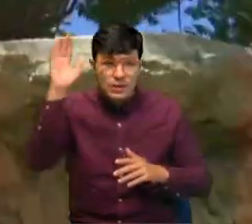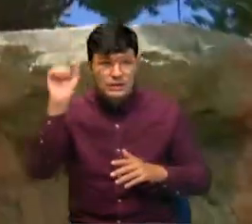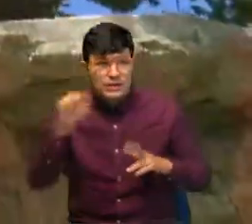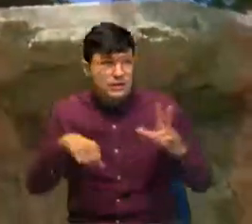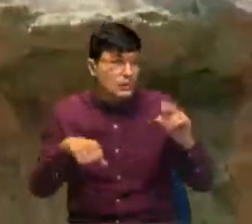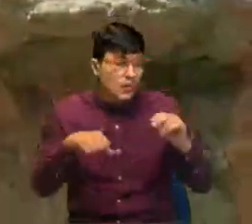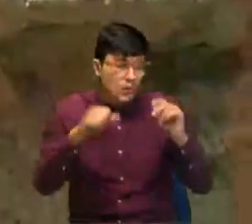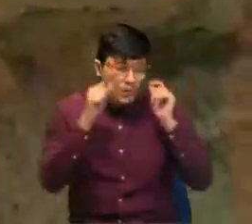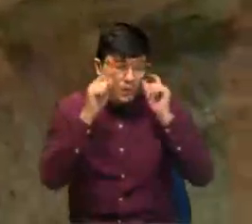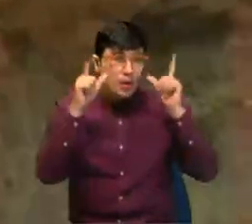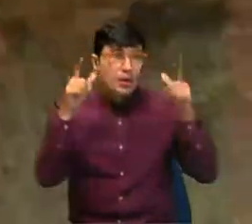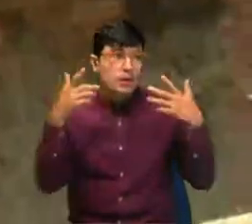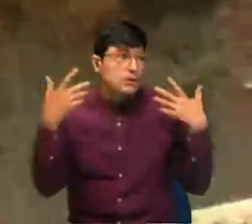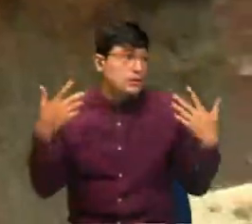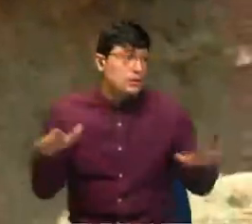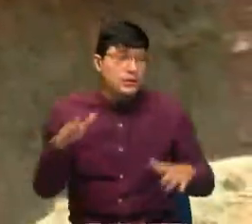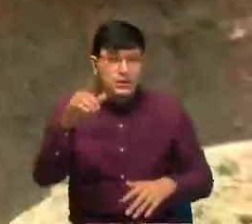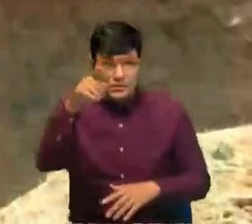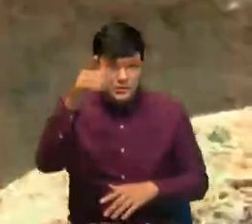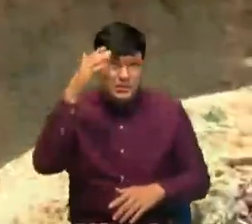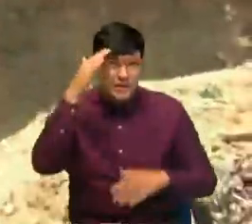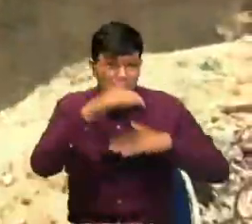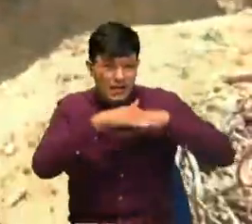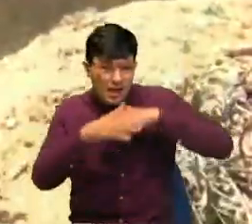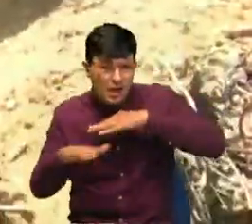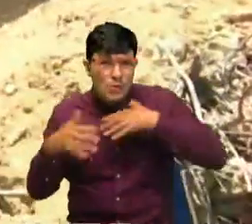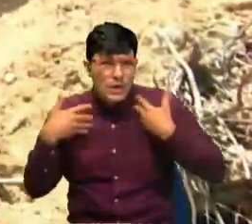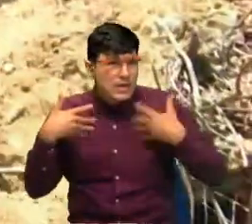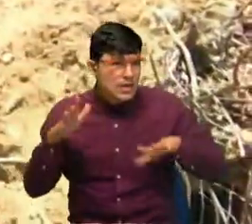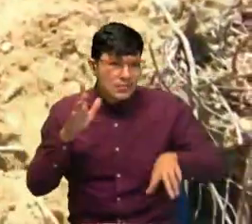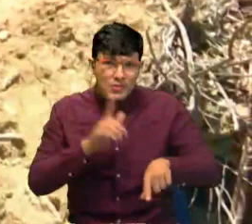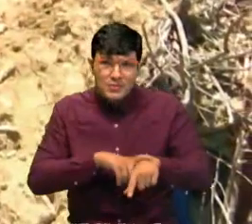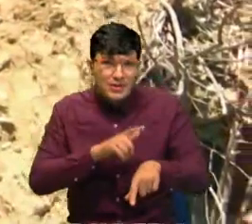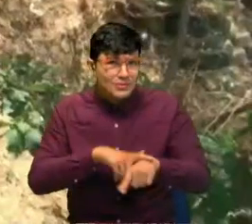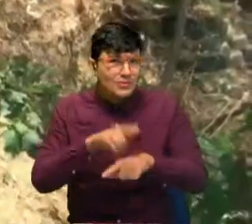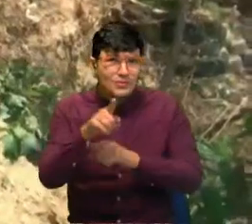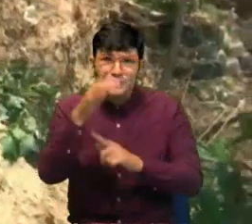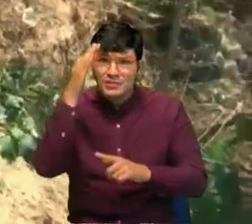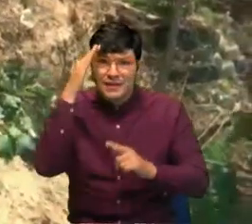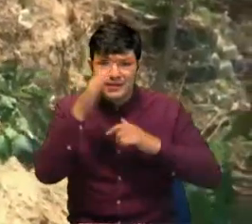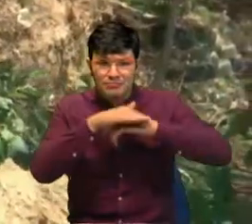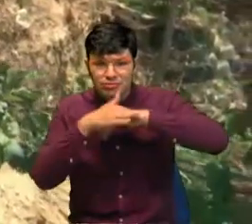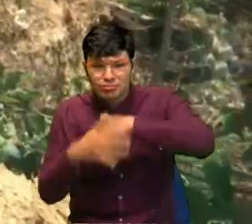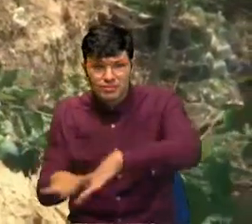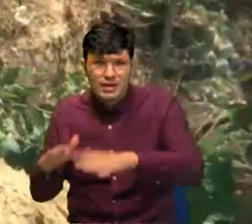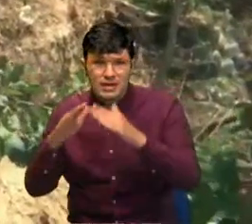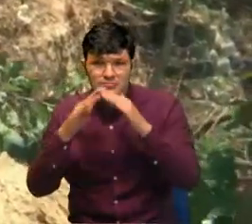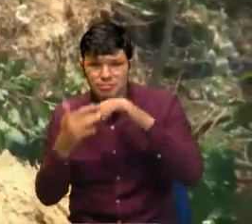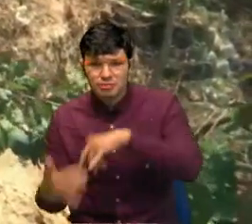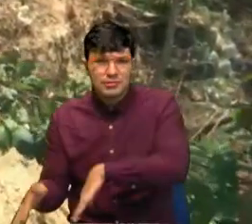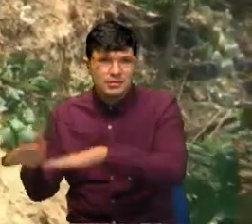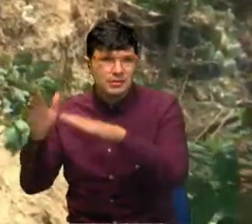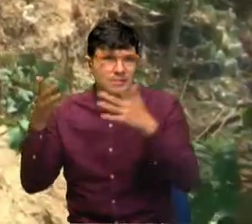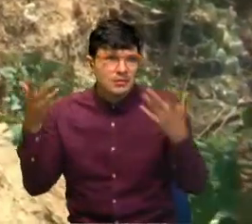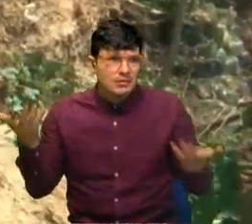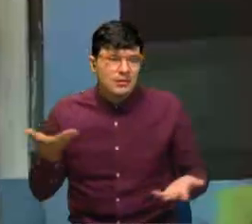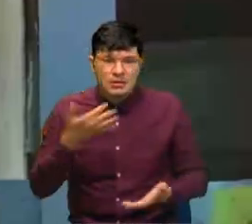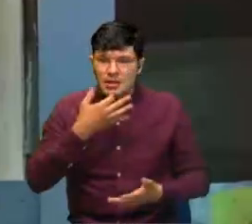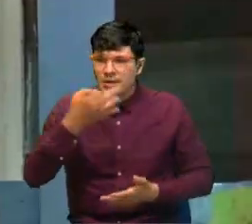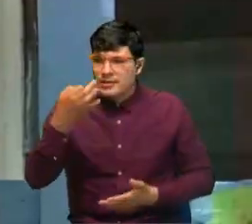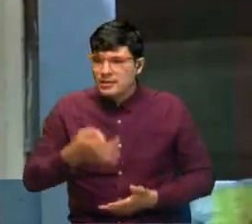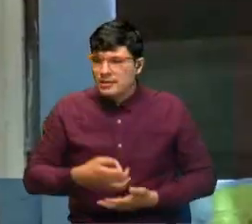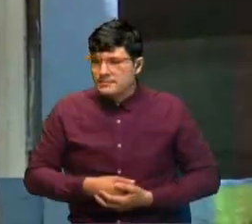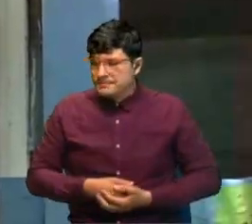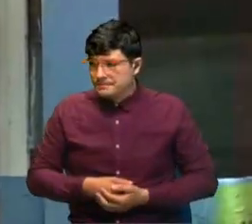levante bueno igual manera su ya que un peñasco y eso en cualquier momento se puede también desplomar de igual manera pues la verdad pues